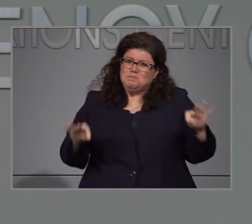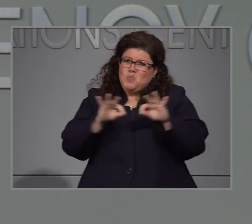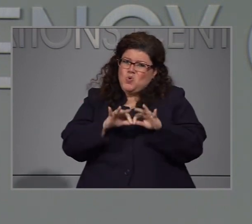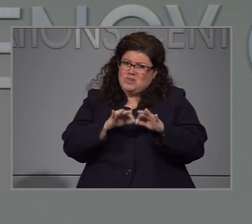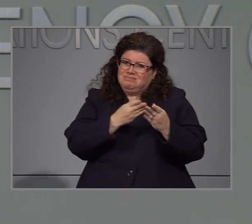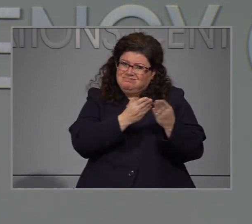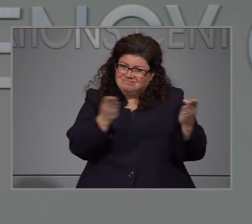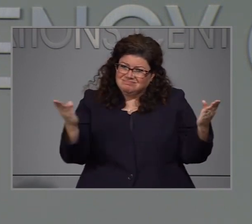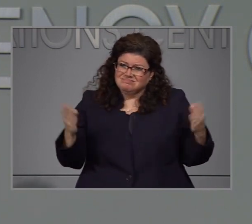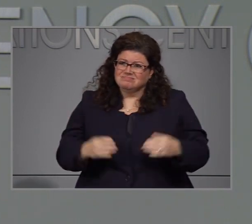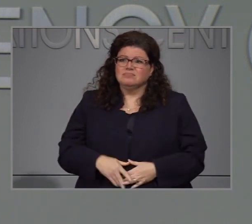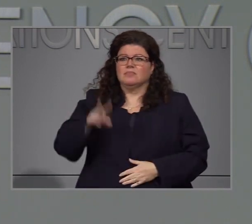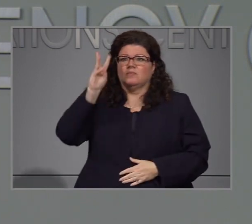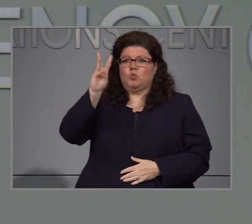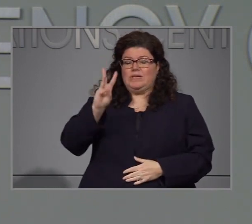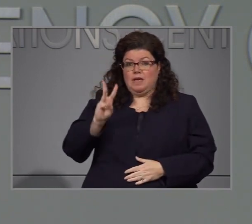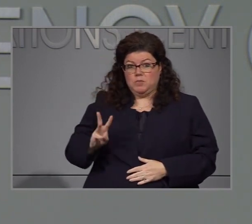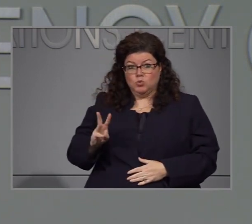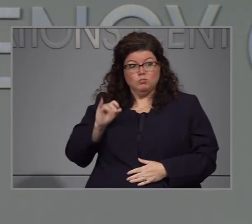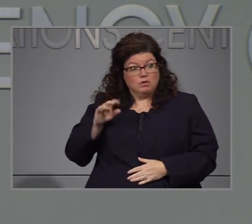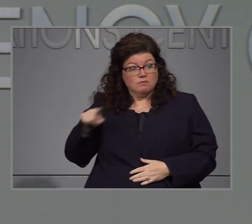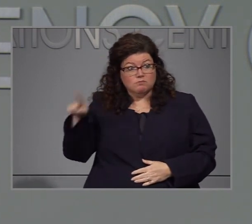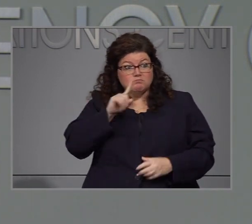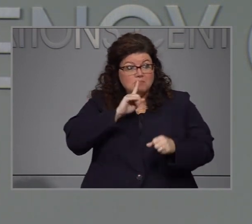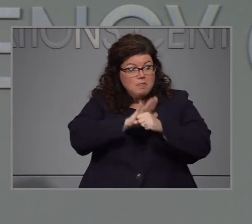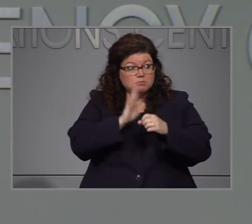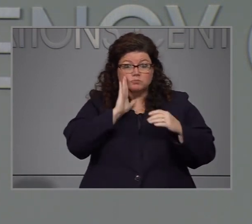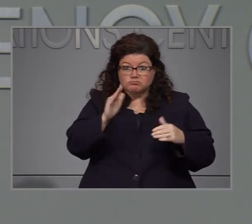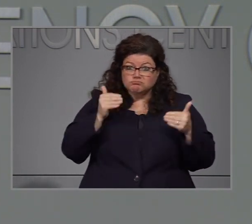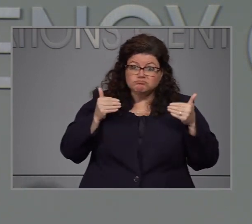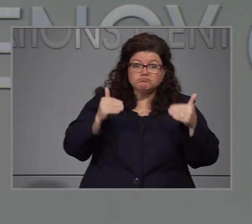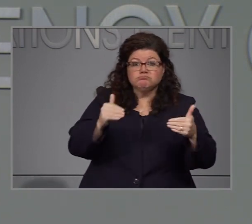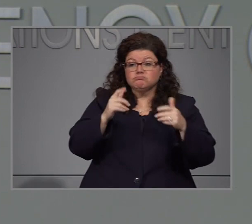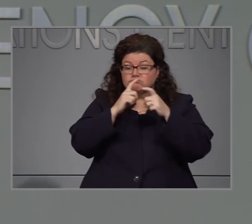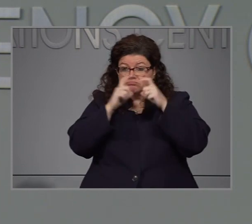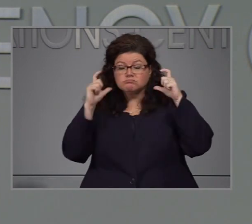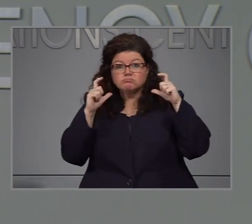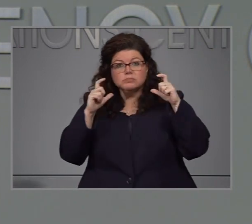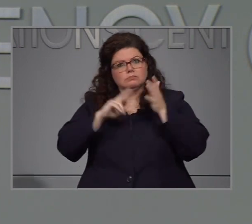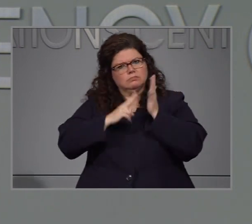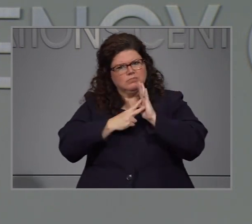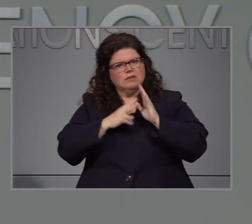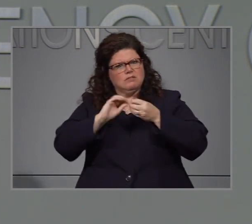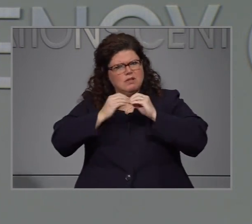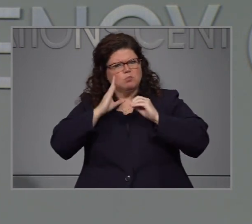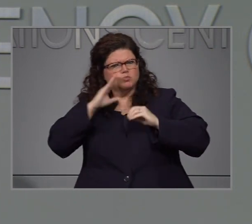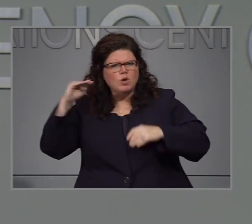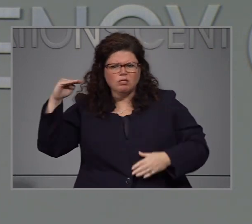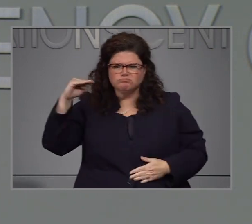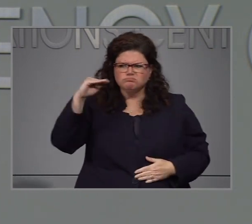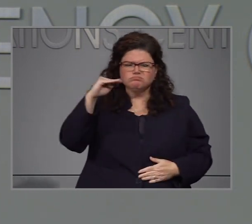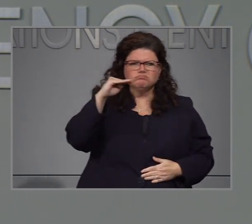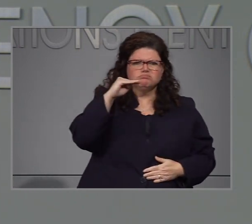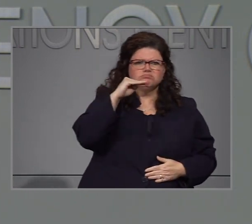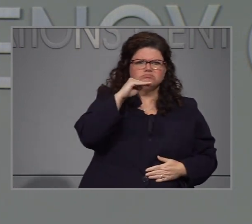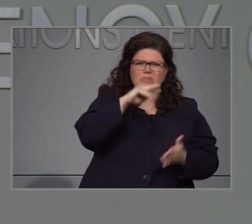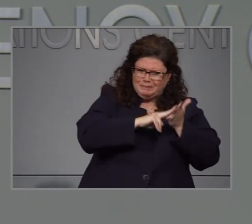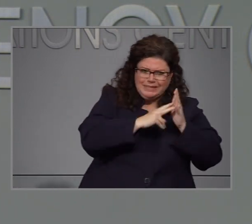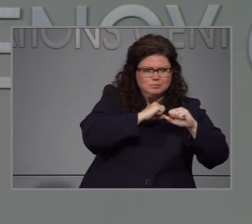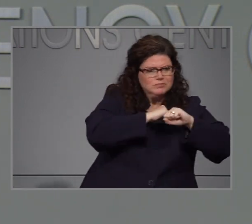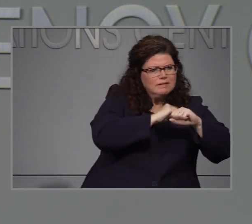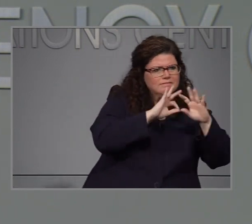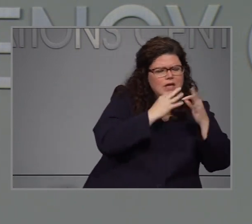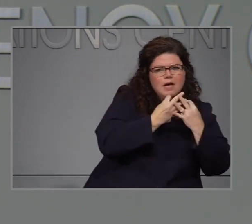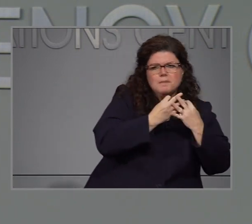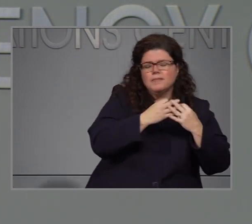tenemos algo que hacer y comienza con las 3 Ws. Si cada uno se compromete a estas acciones, podemos contrarrestar el virus. Podemos proteger